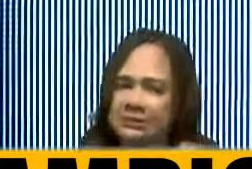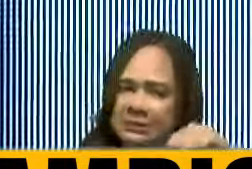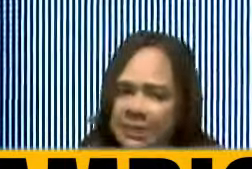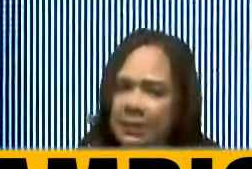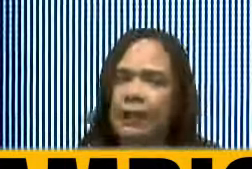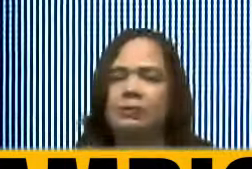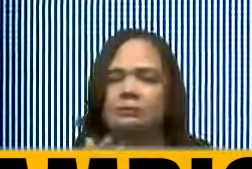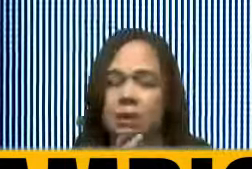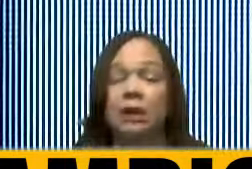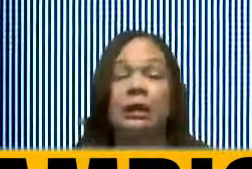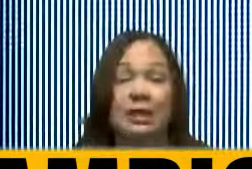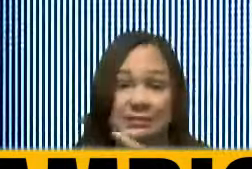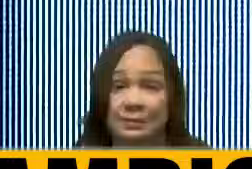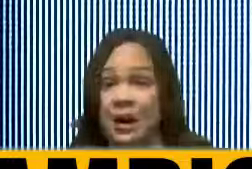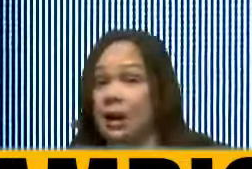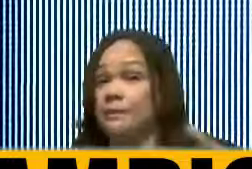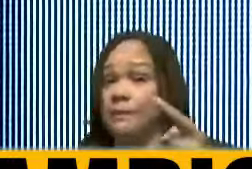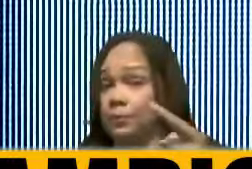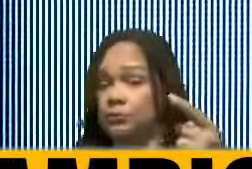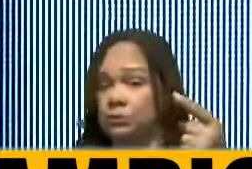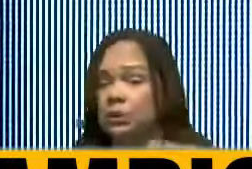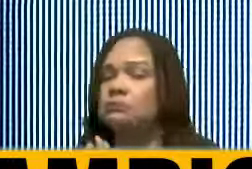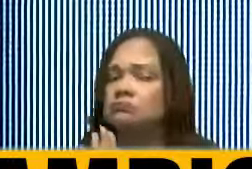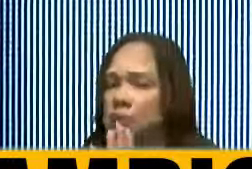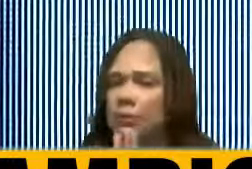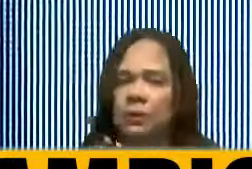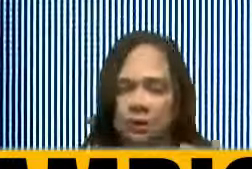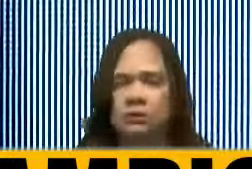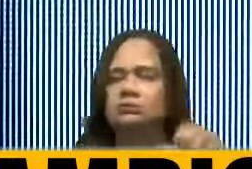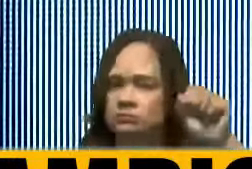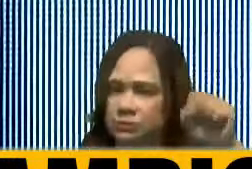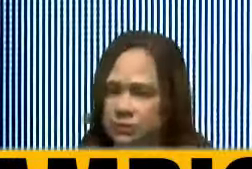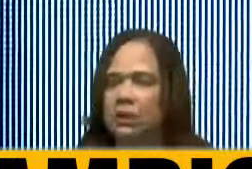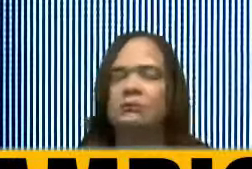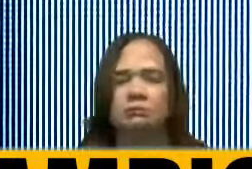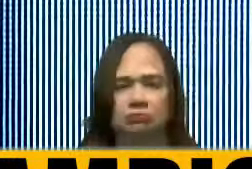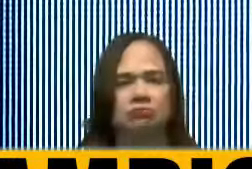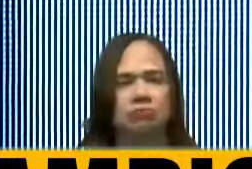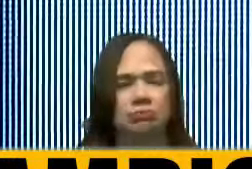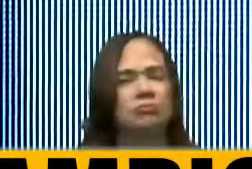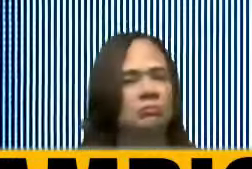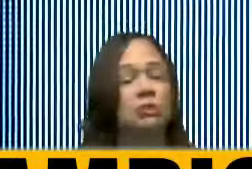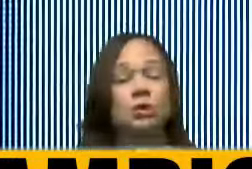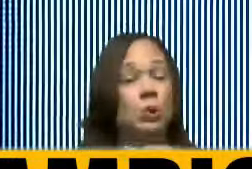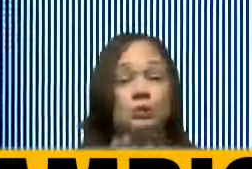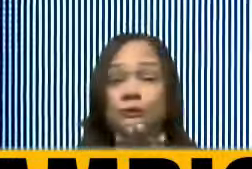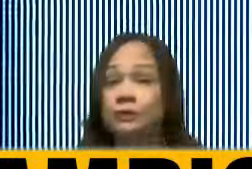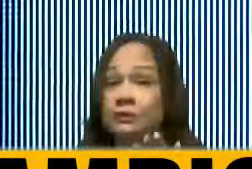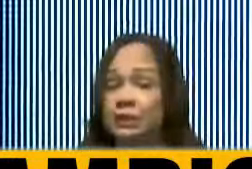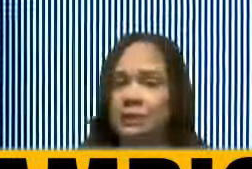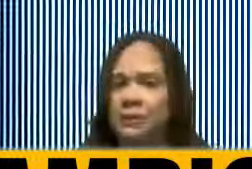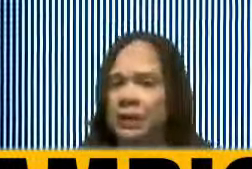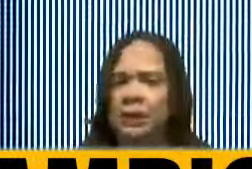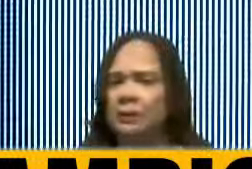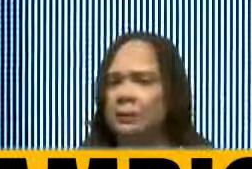próximas semanas entonces Eh Esto va esto es parte de obviamente es insuficiente para las reformas que